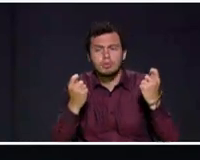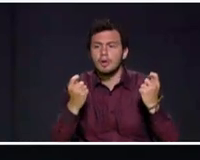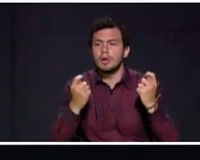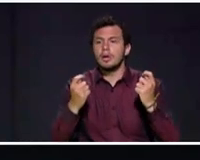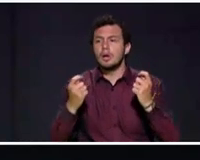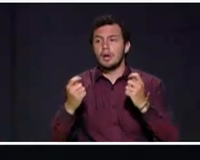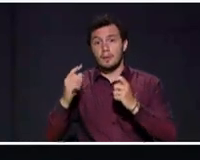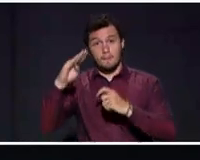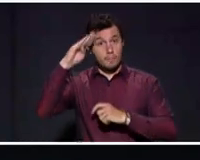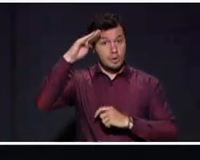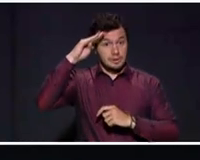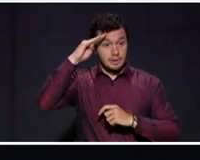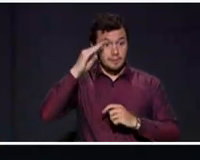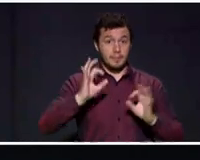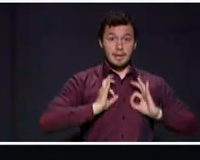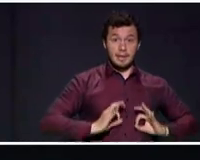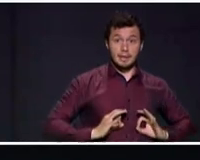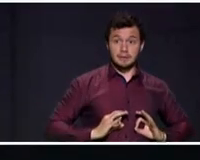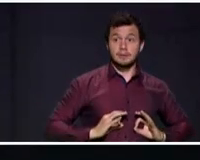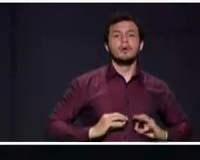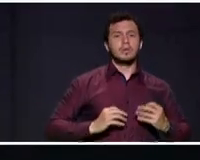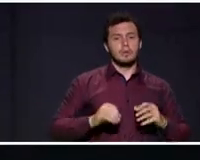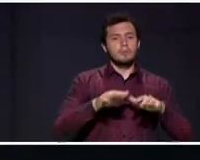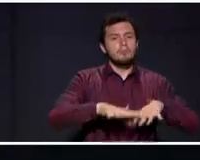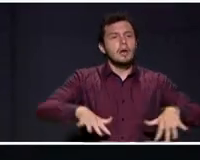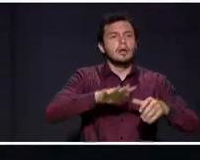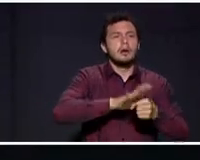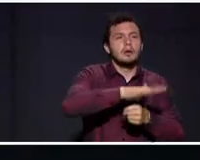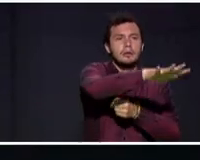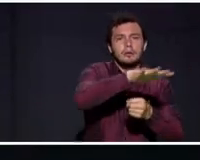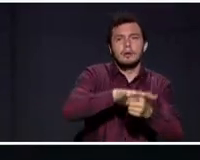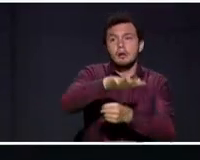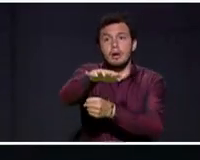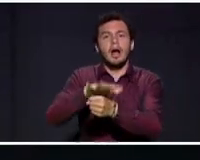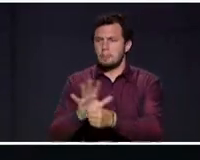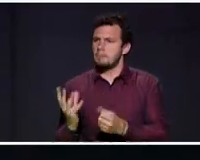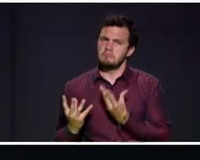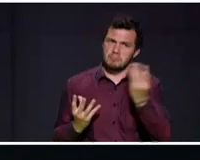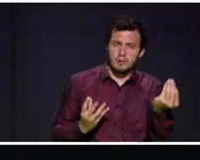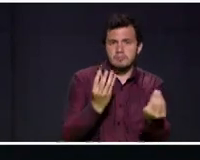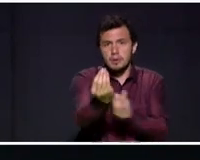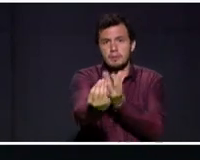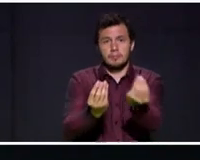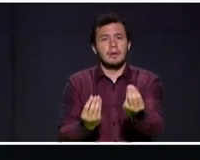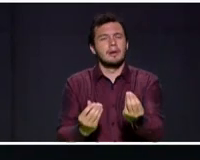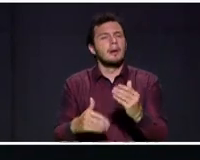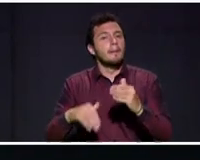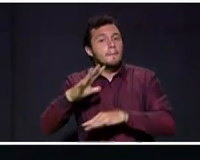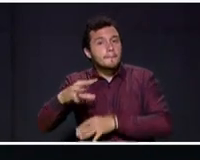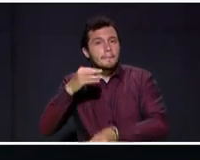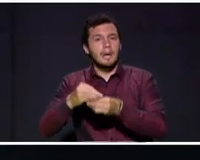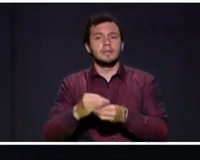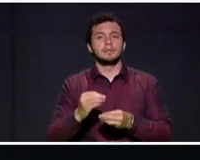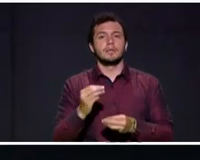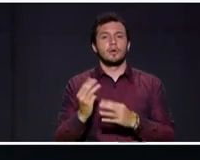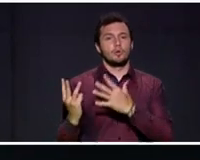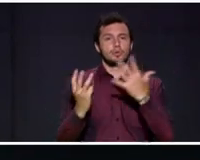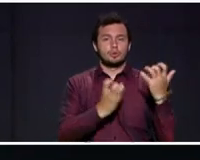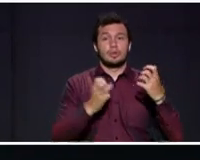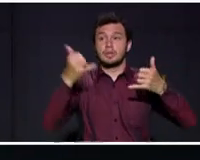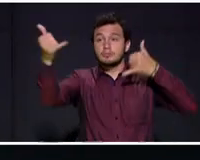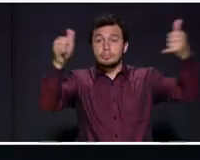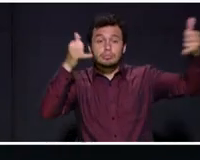especialmente en áreas rurales vamos a activar 800 cámaras de vigilancia con reconocimiento facial para prevenir el